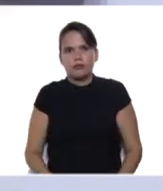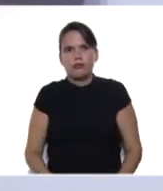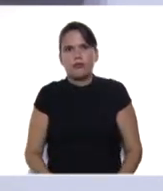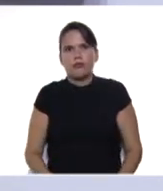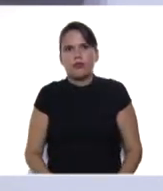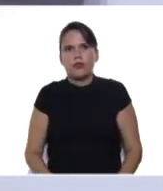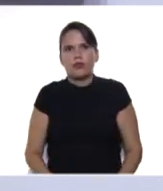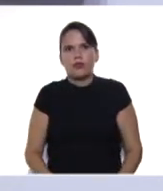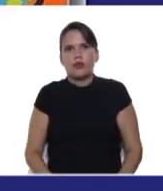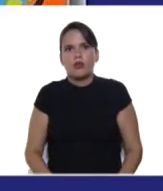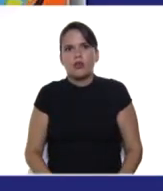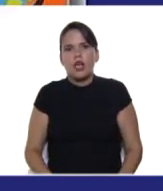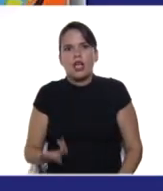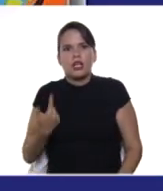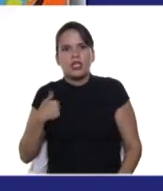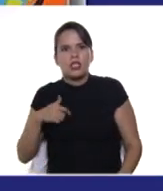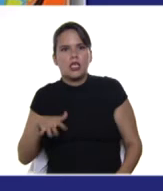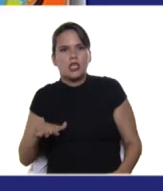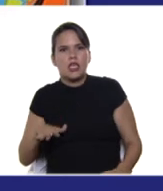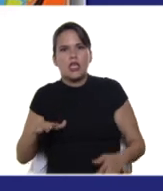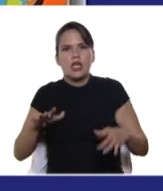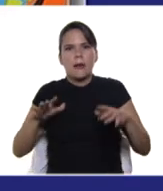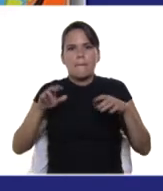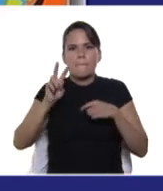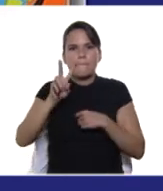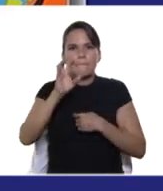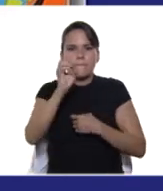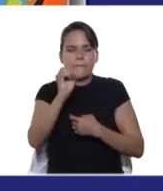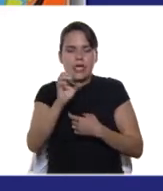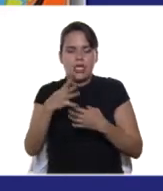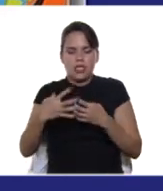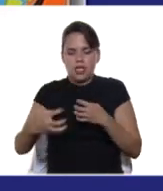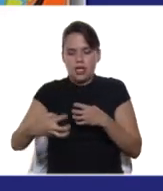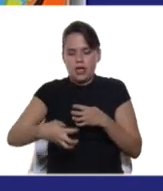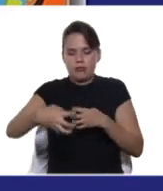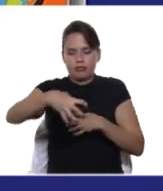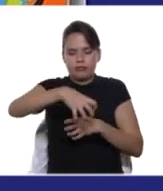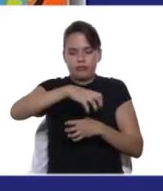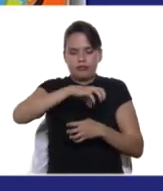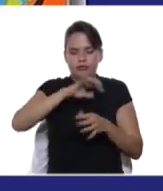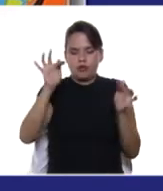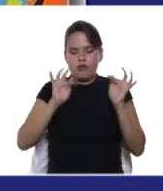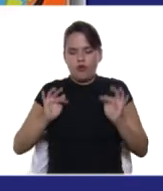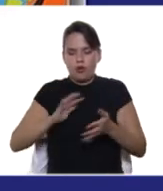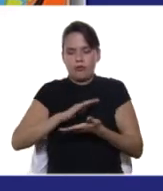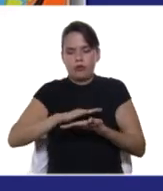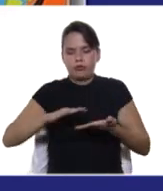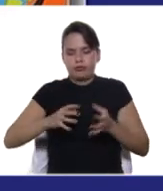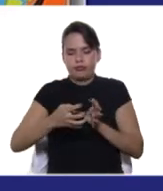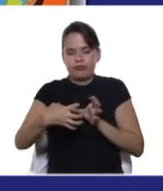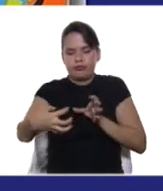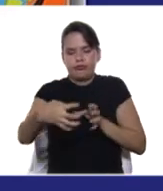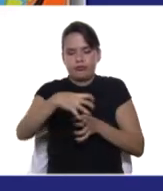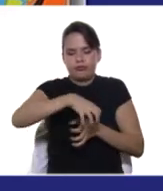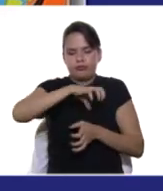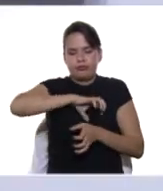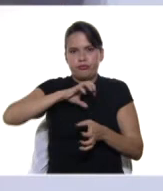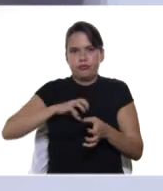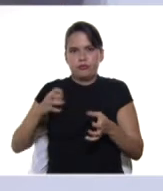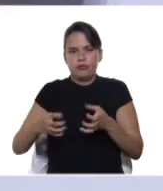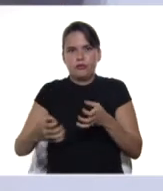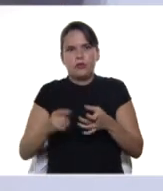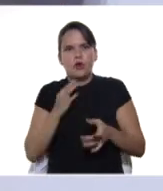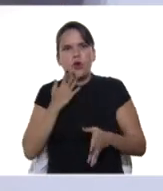y el icosaedro, que forma 20 caras. Y aquí, para ilustrar dos ejemplos de